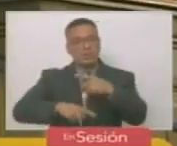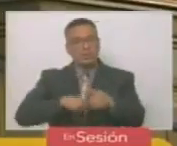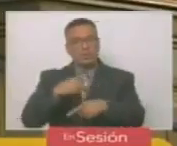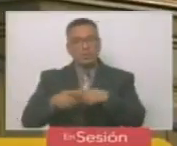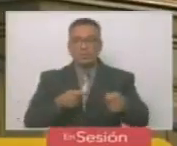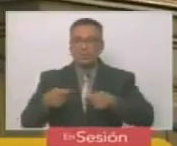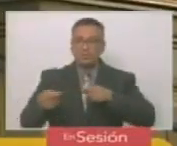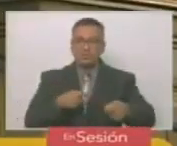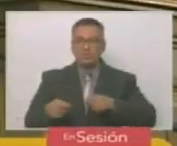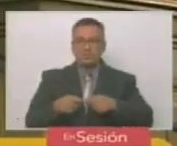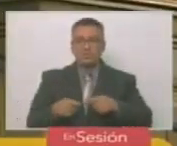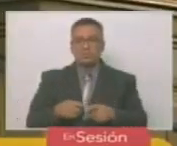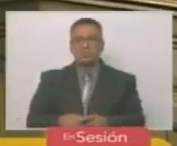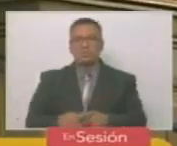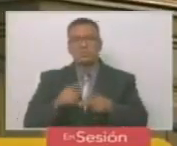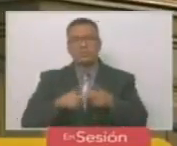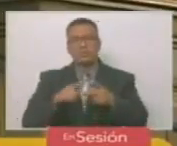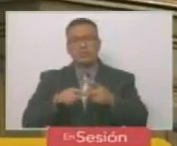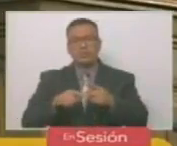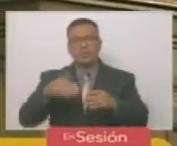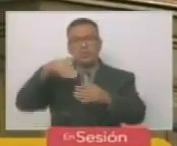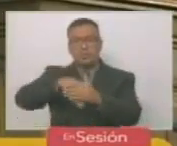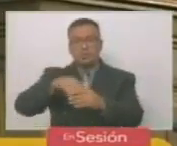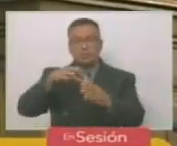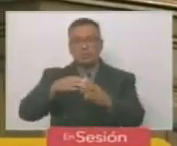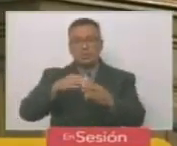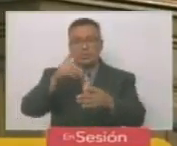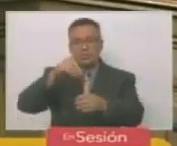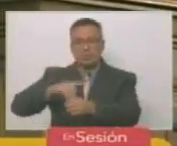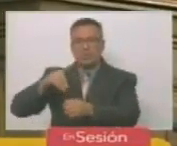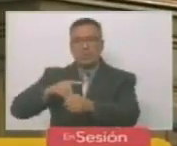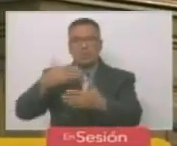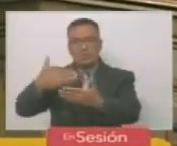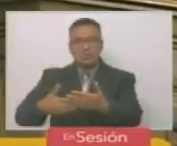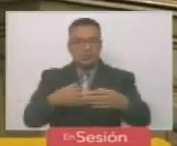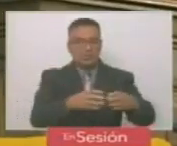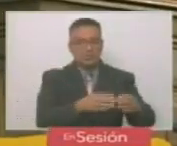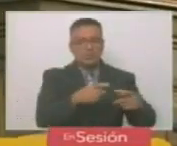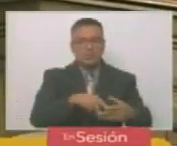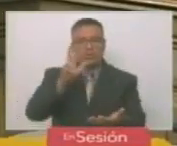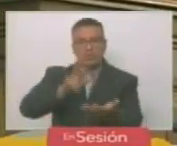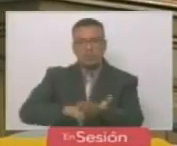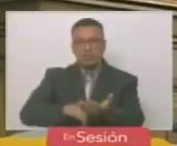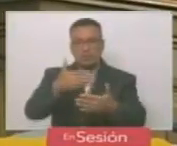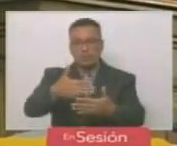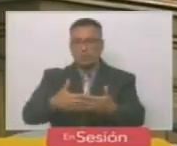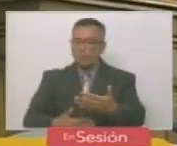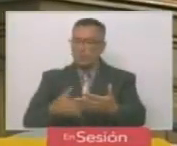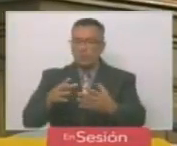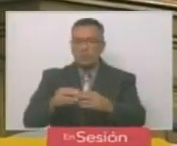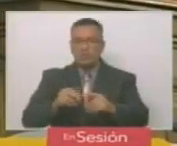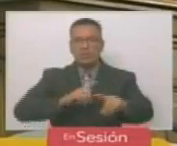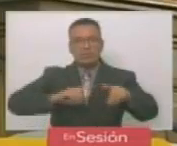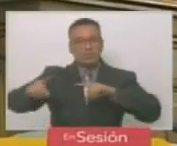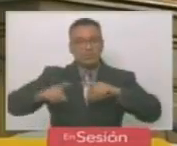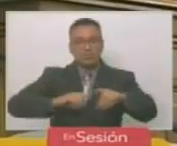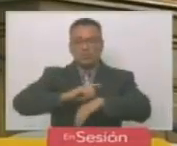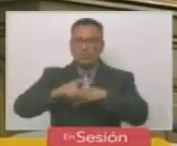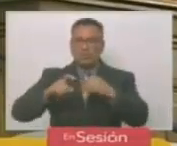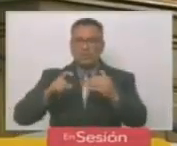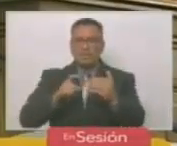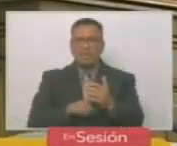manejo y funcionamiento de los archivos digitales y físicos. 2. Aprobar los lineamientos y directrices generales